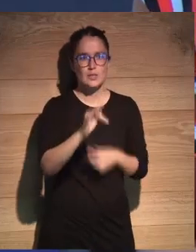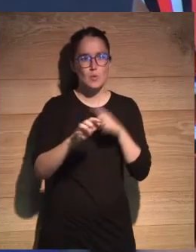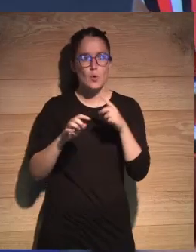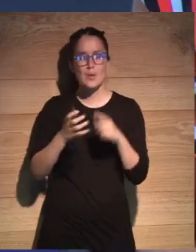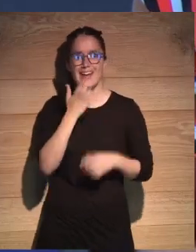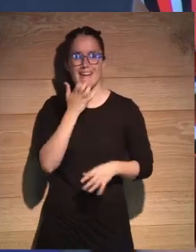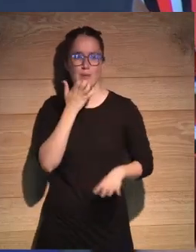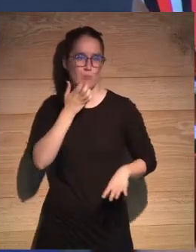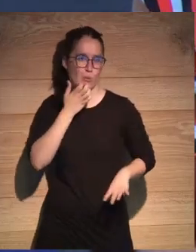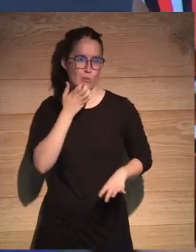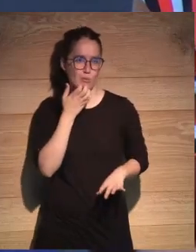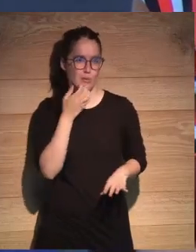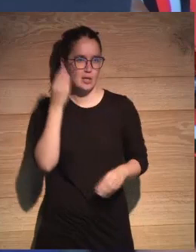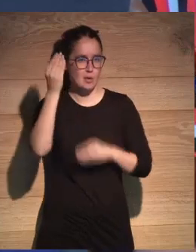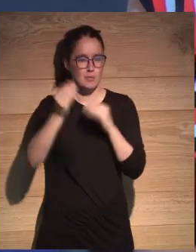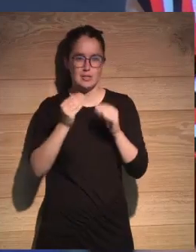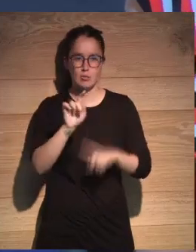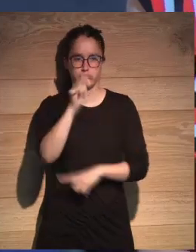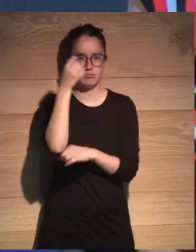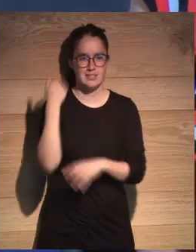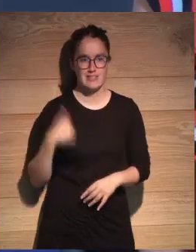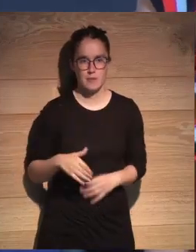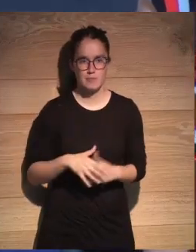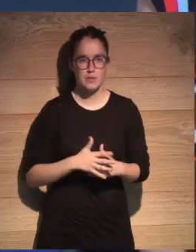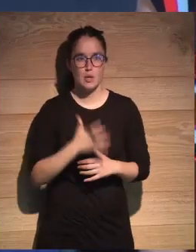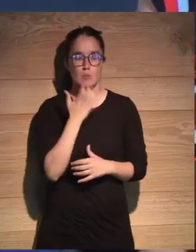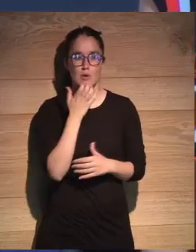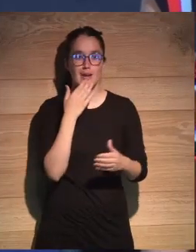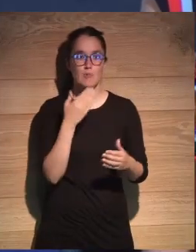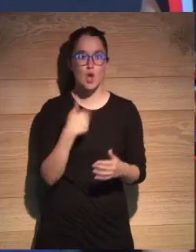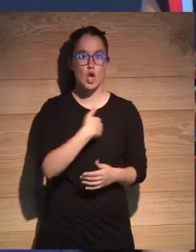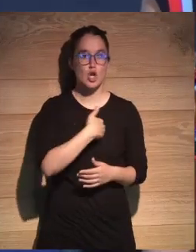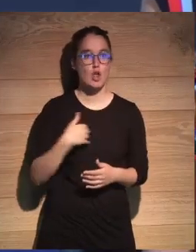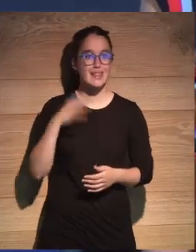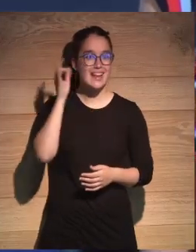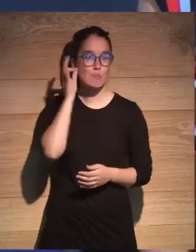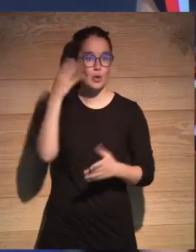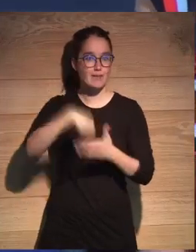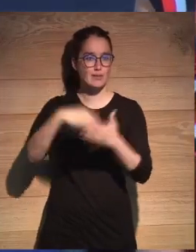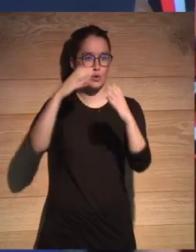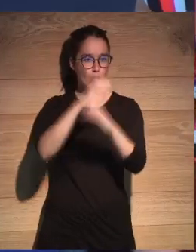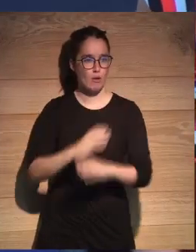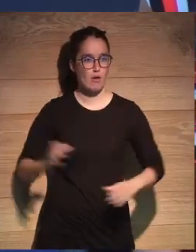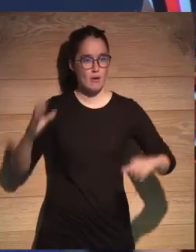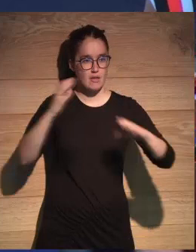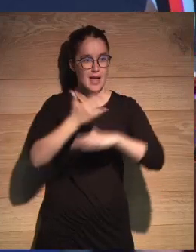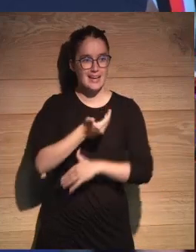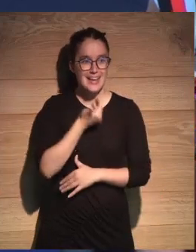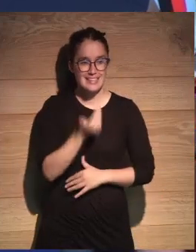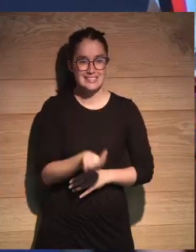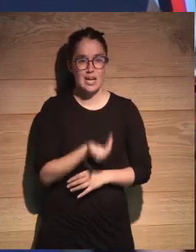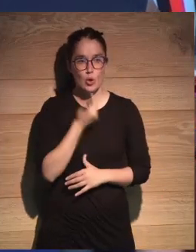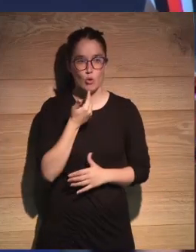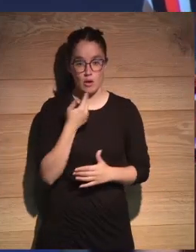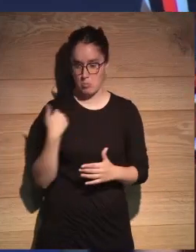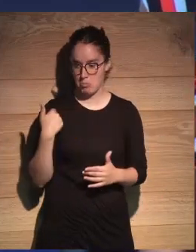un ejemplo en el que creo que, por ejemplo, se ha llegado ya, ¿no? Por ejemplo, el papel que la mujer ha jugado en la ciencia es algo que